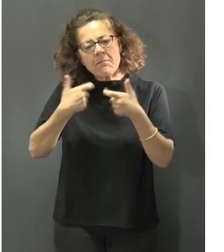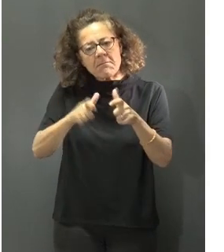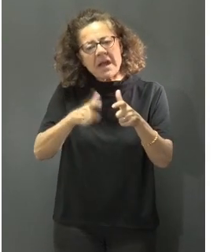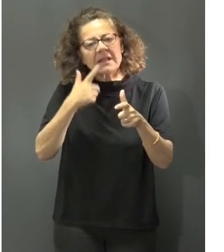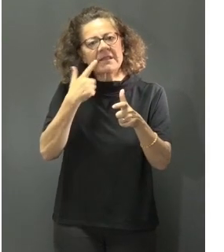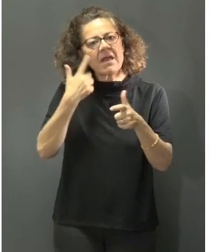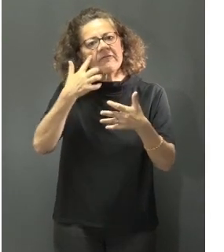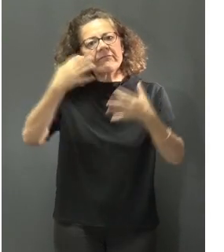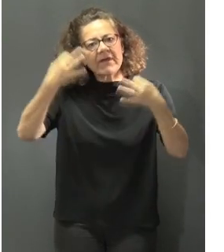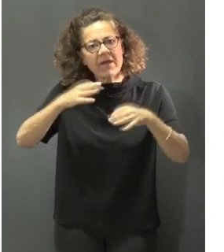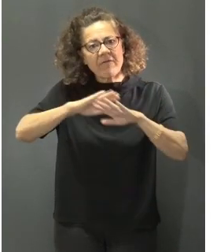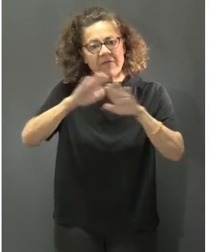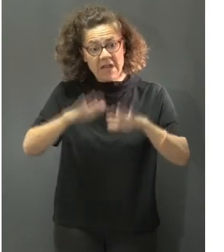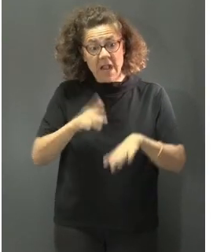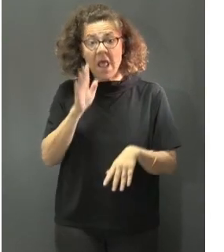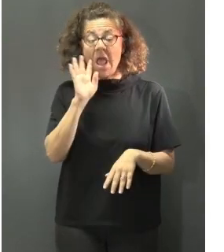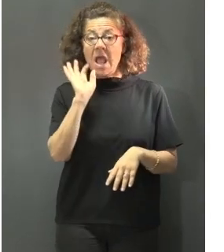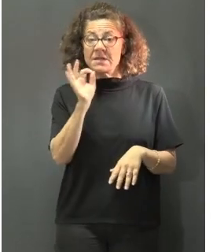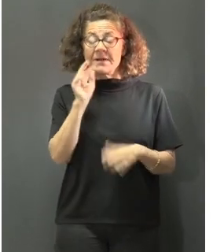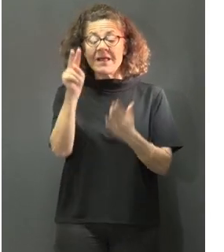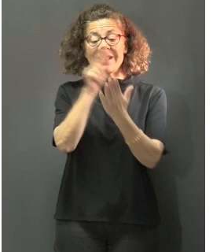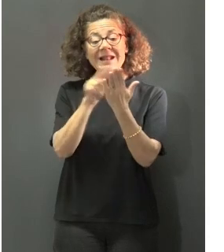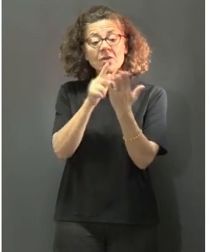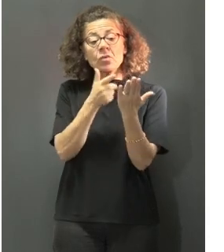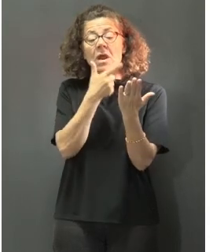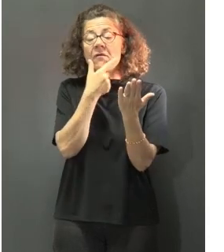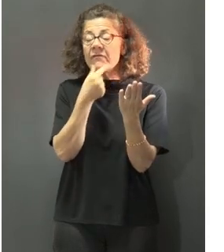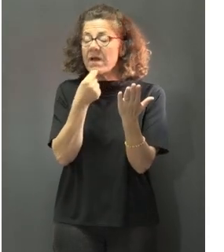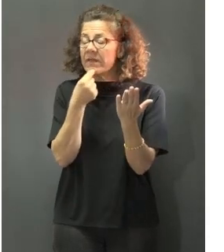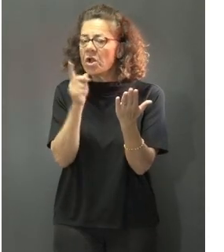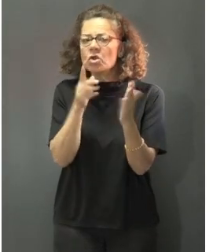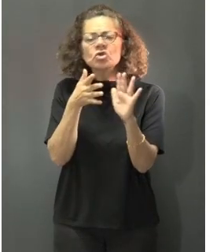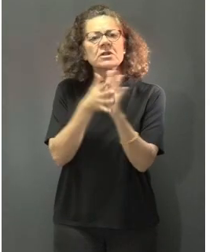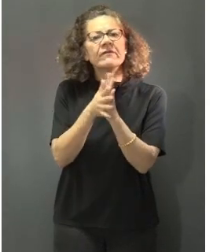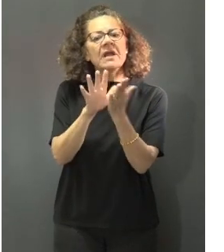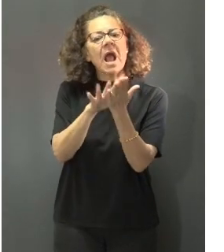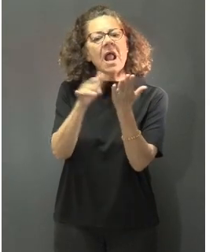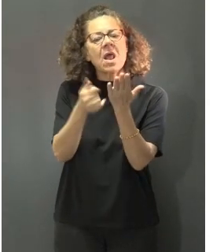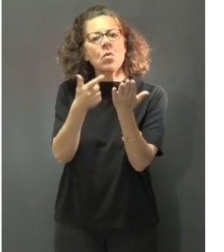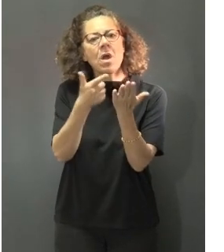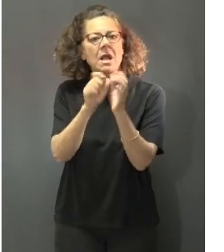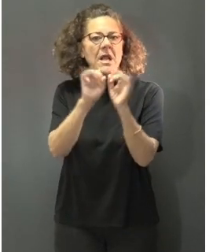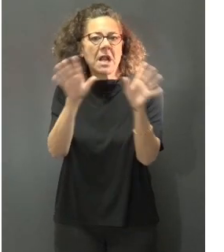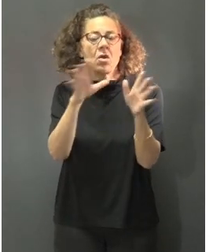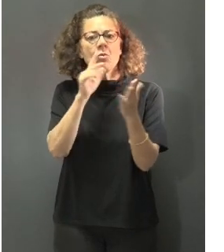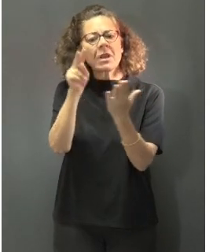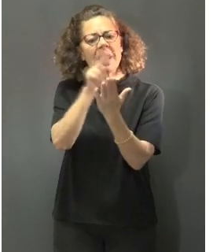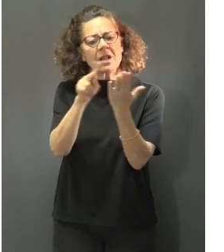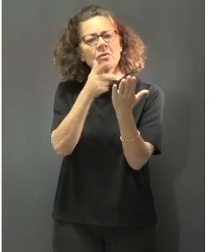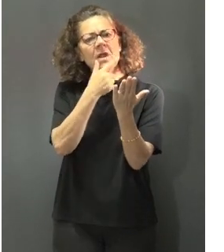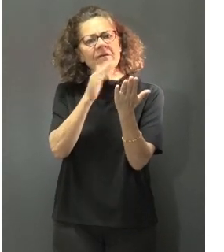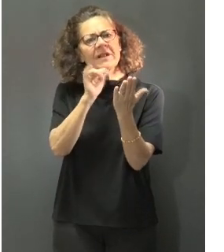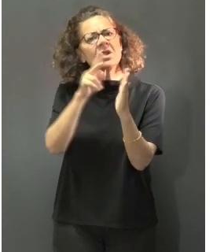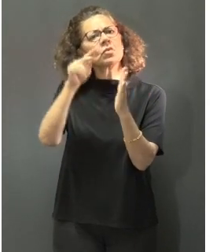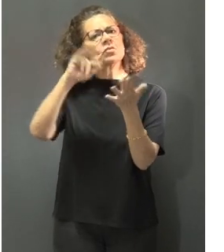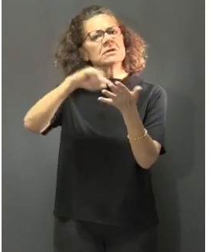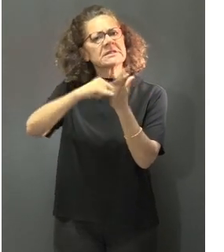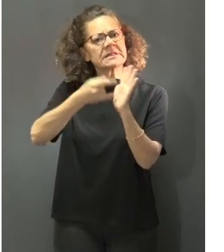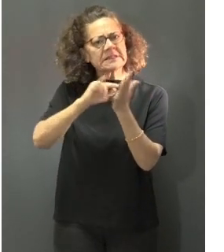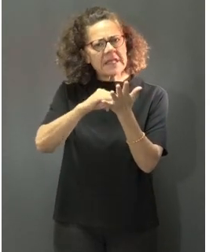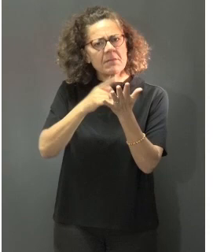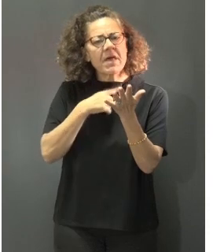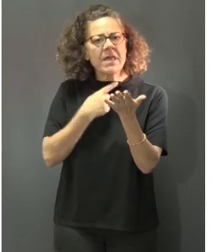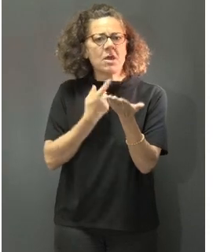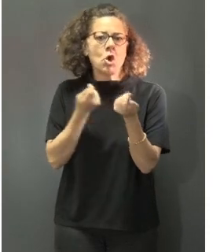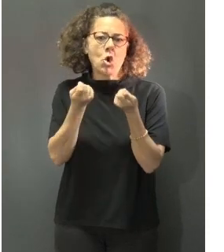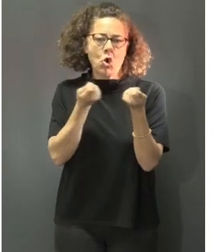Bien, es cierto que lectura fácil no es el lenguaje claro, porque lectura fácil sí que tiene un sistema de